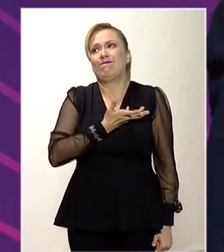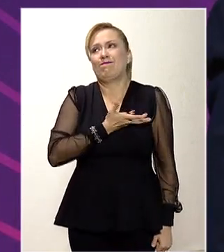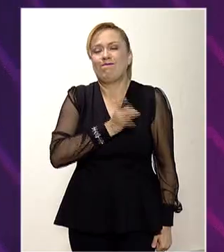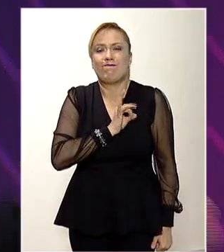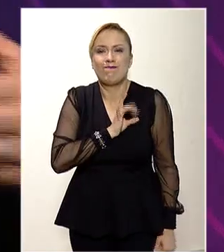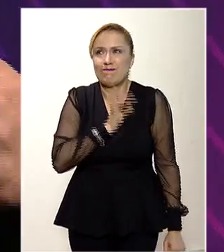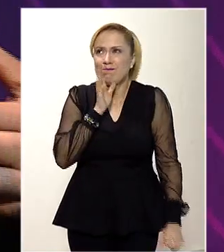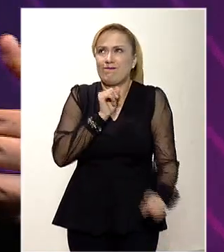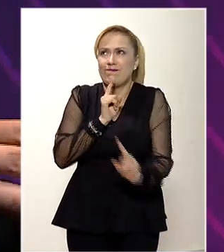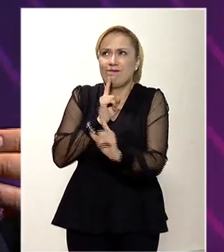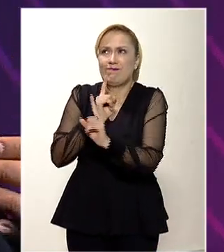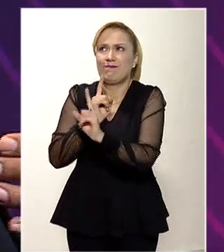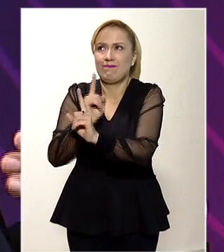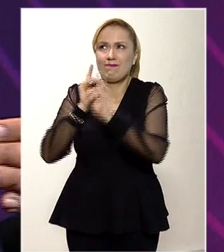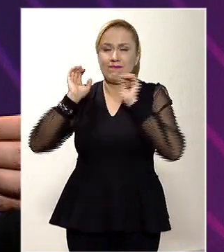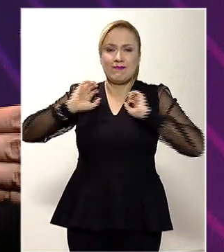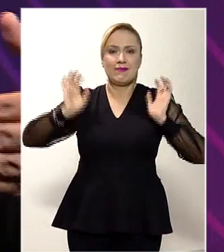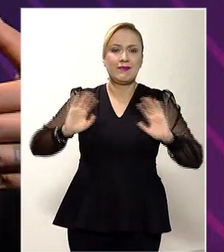autoridad, porque